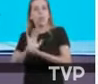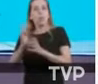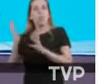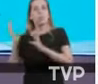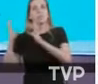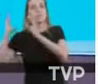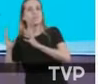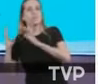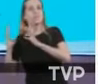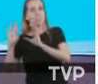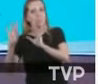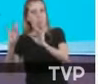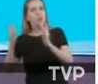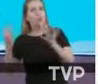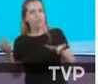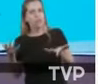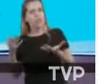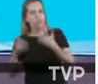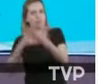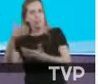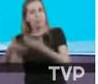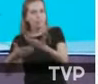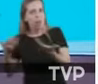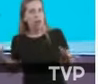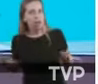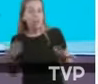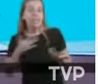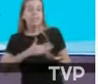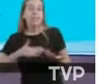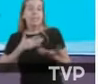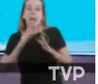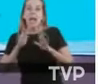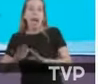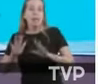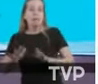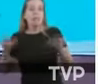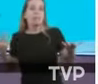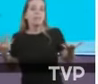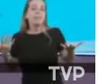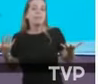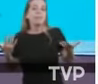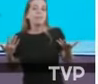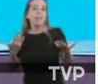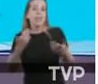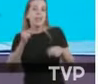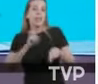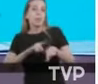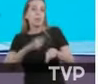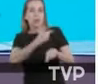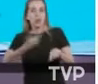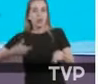mochila difícil de cargar. Y esto es lo que lamentablemente no se tuvo en cuenta en el momento en que esta deuda se